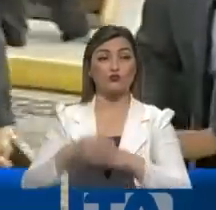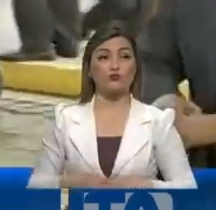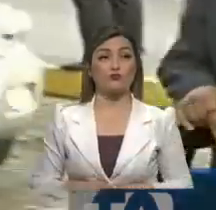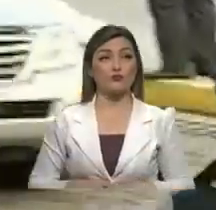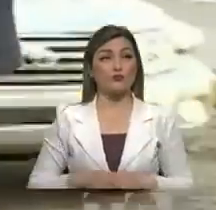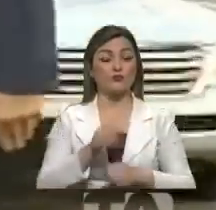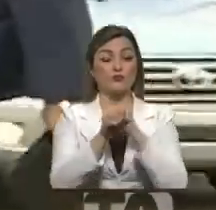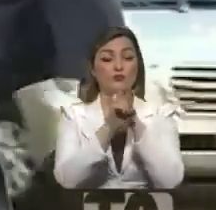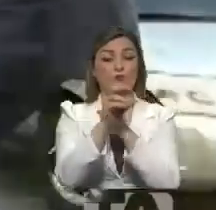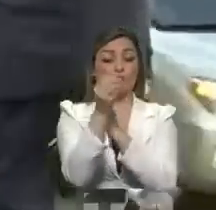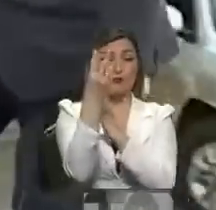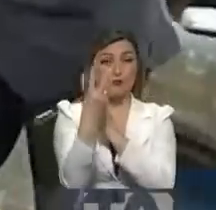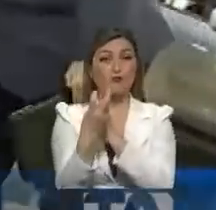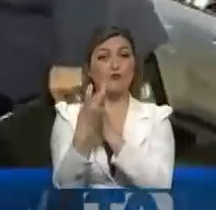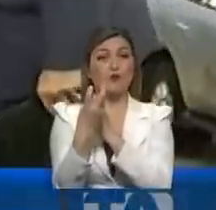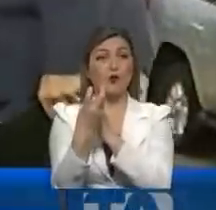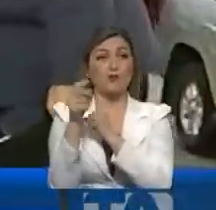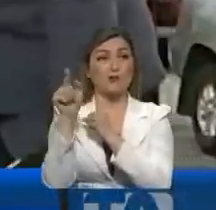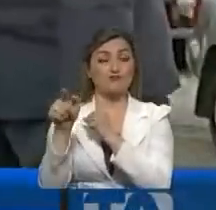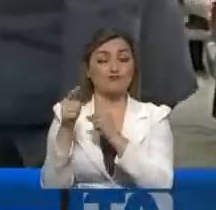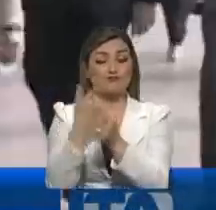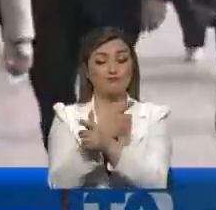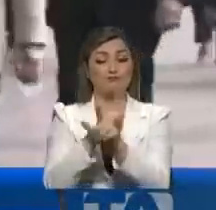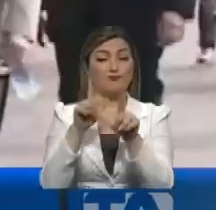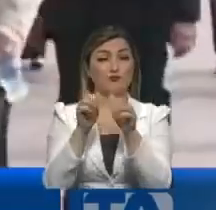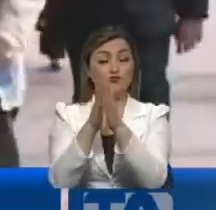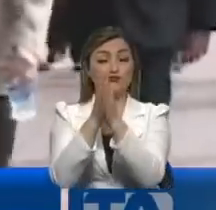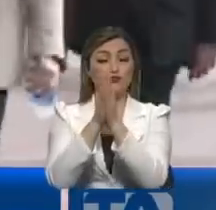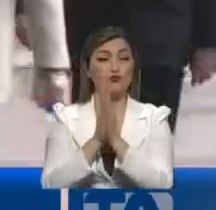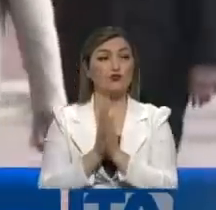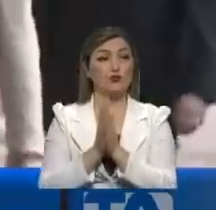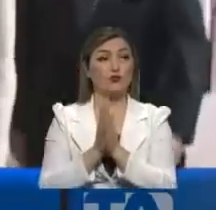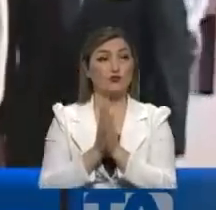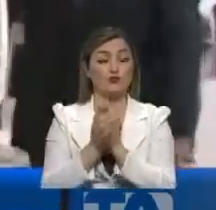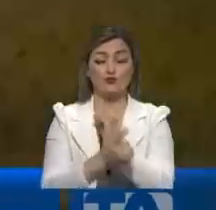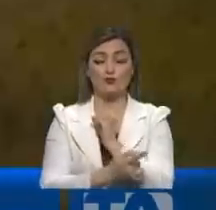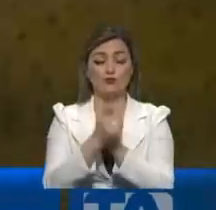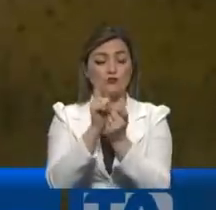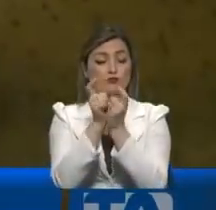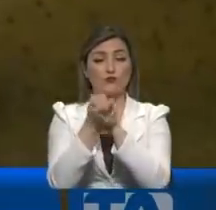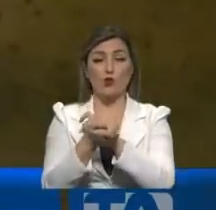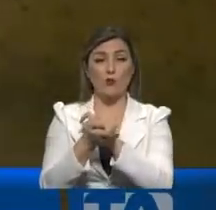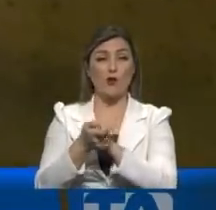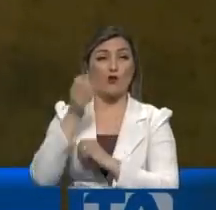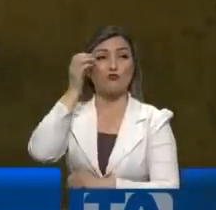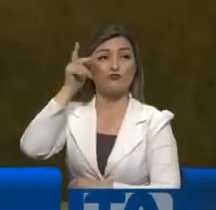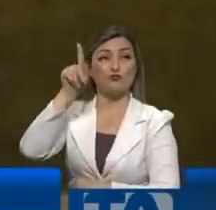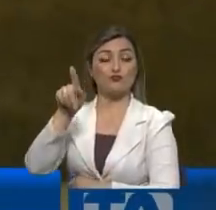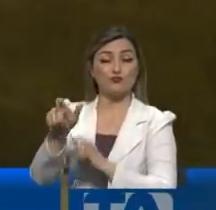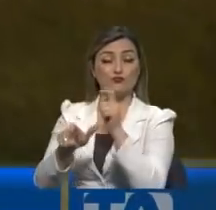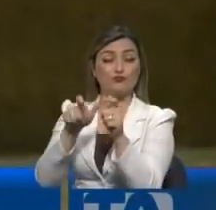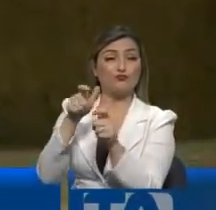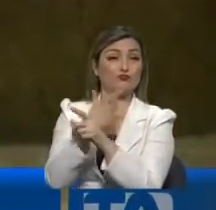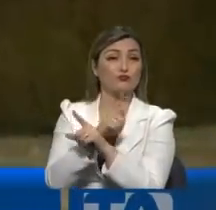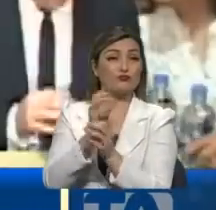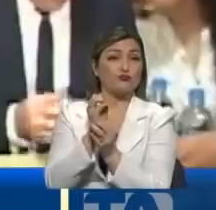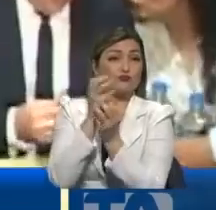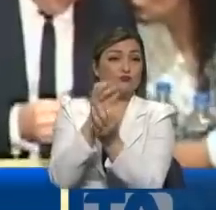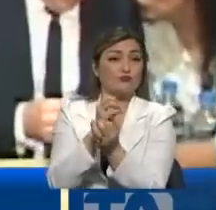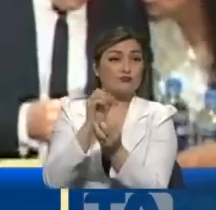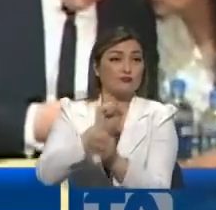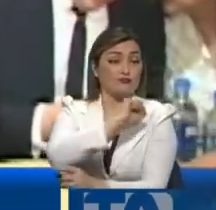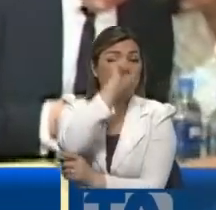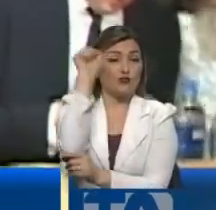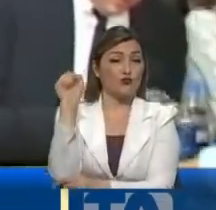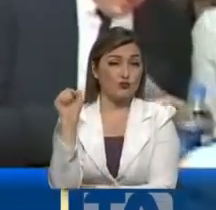En 2012, tras la casación, el expresidente Correa pidió la remisión de la condena. Pero a criterio de los demandados, la libertad de expresión y sus